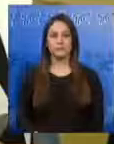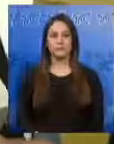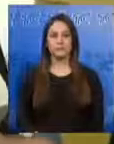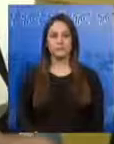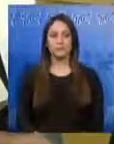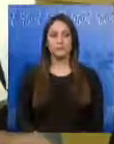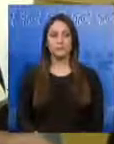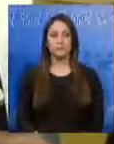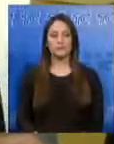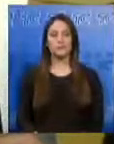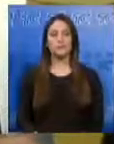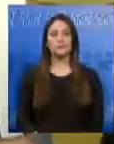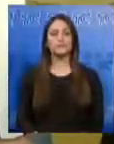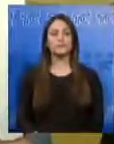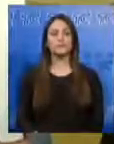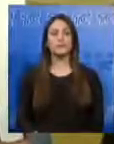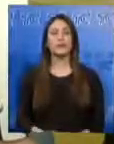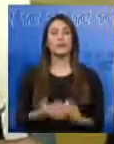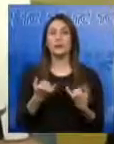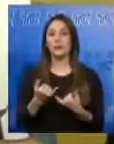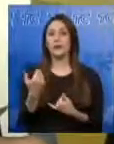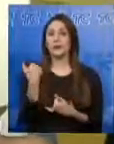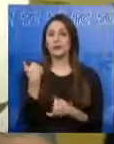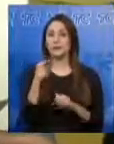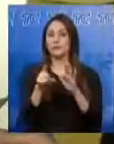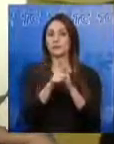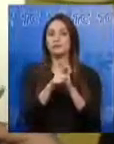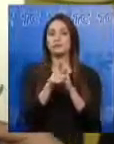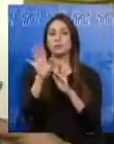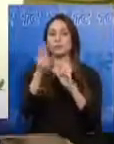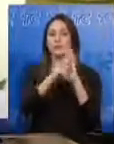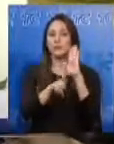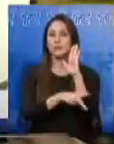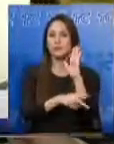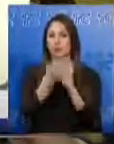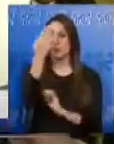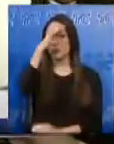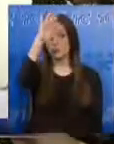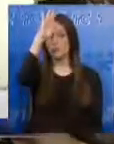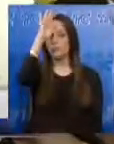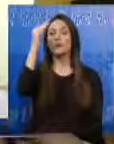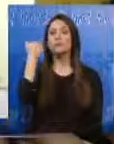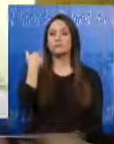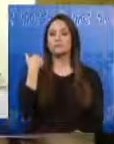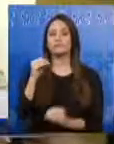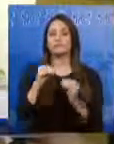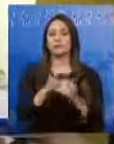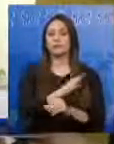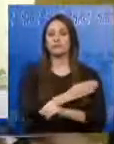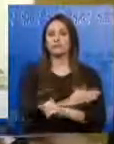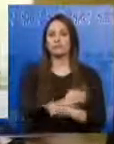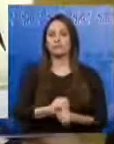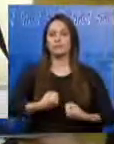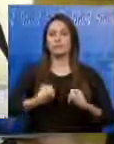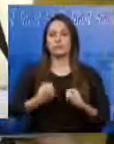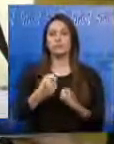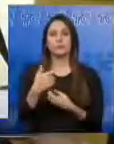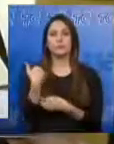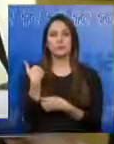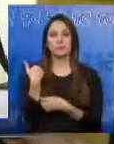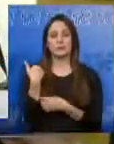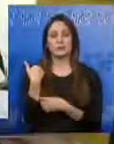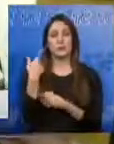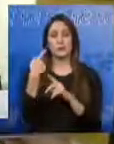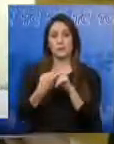La función legislativa ha tenido una relación parlamentaria con Cuba que se ha fortalecido durante los últimos años. Hace un